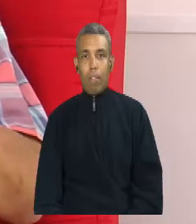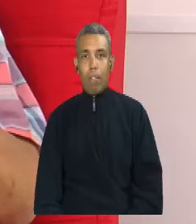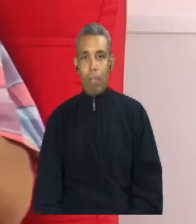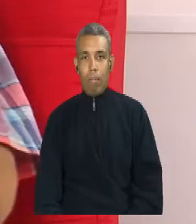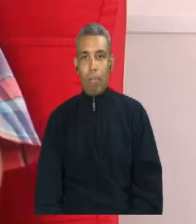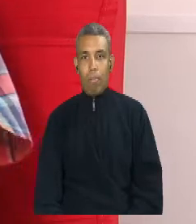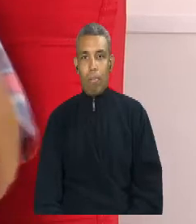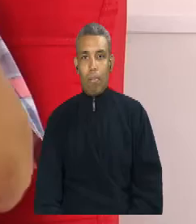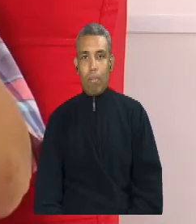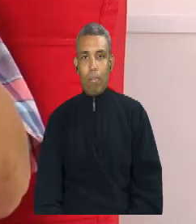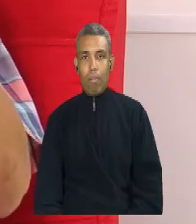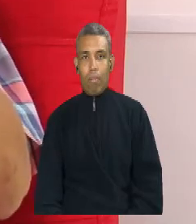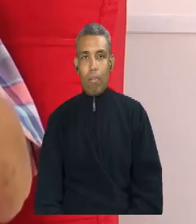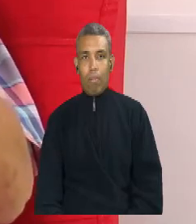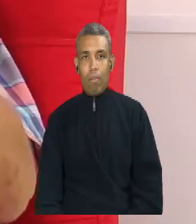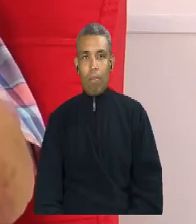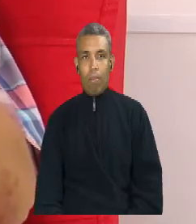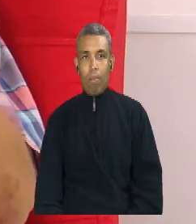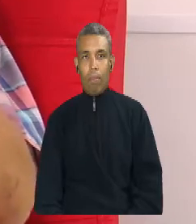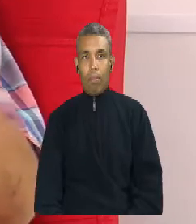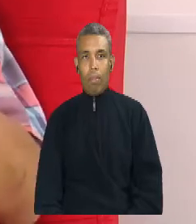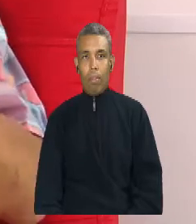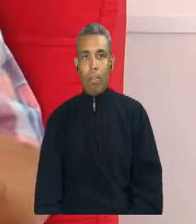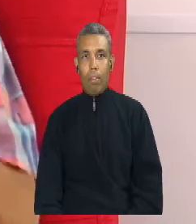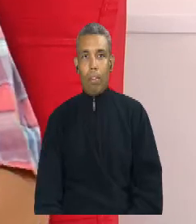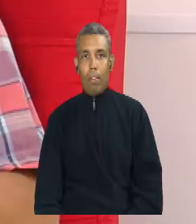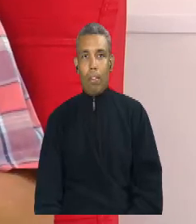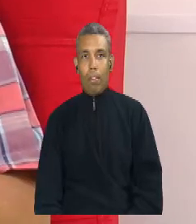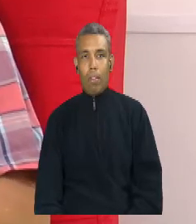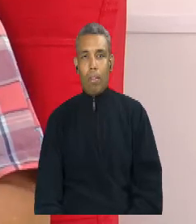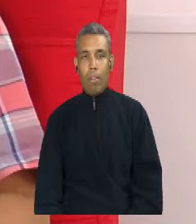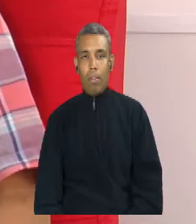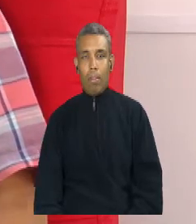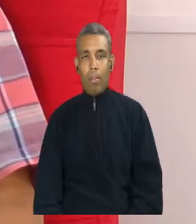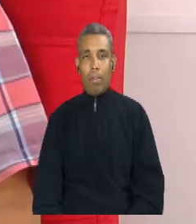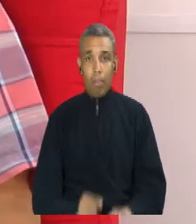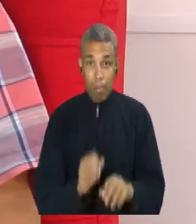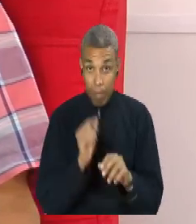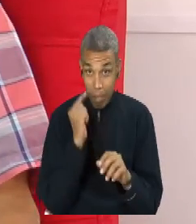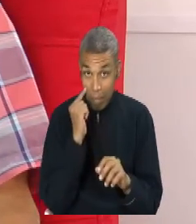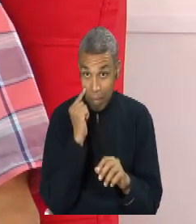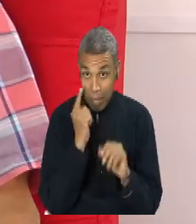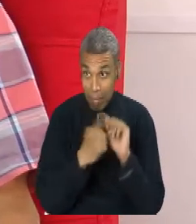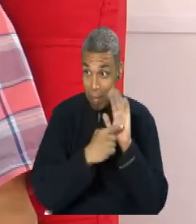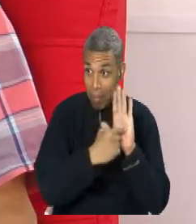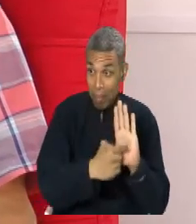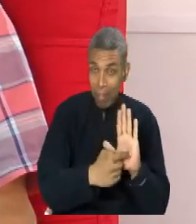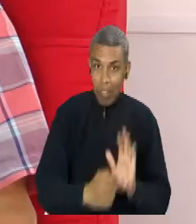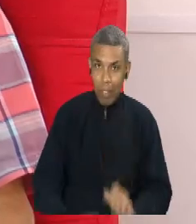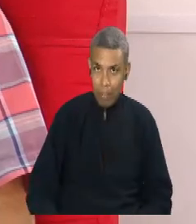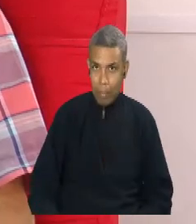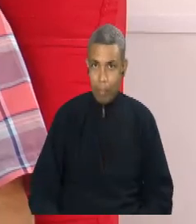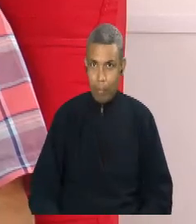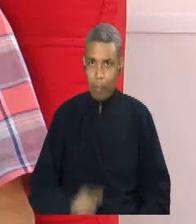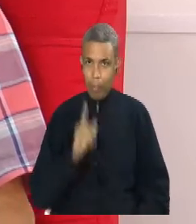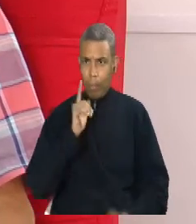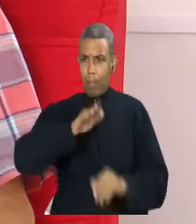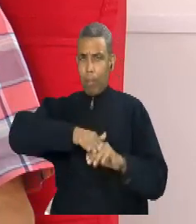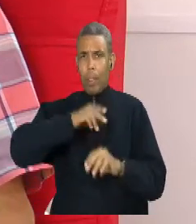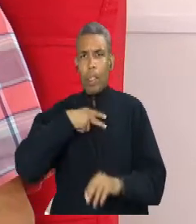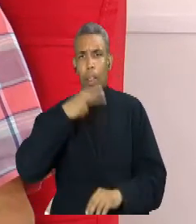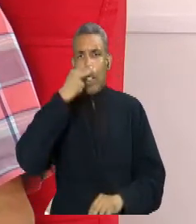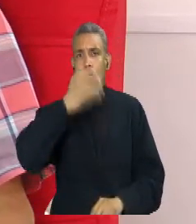que este es el escenario general en el 90% de los casos los niños buscan un escenario público